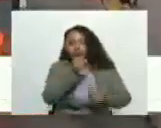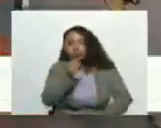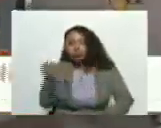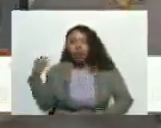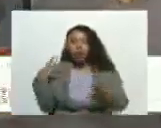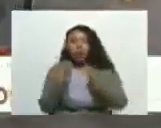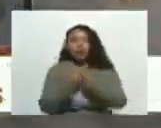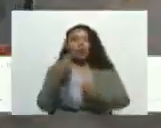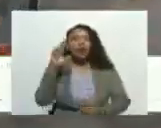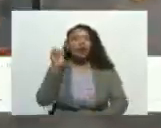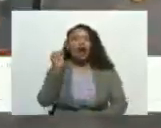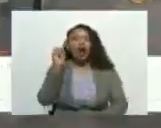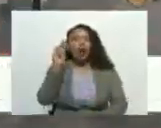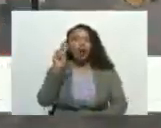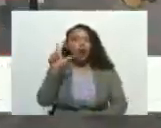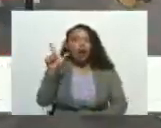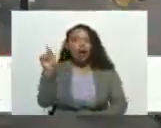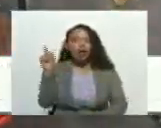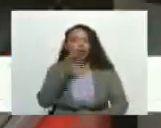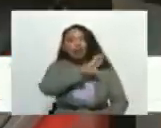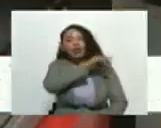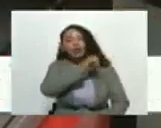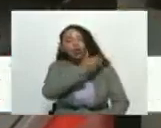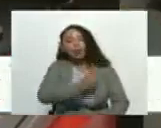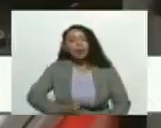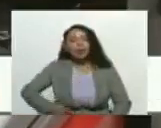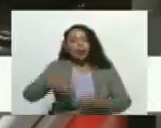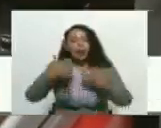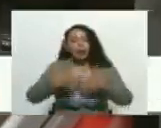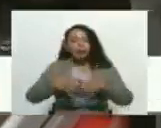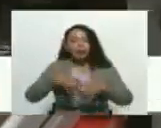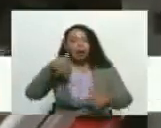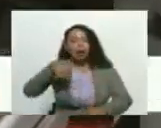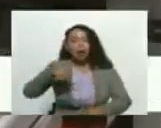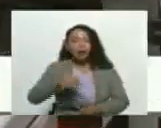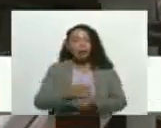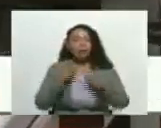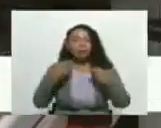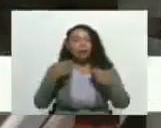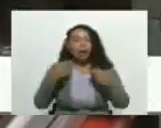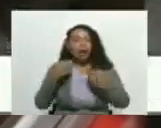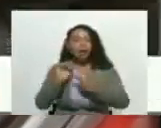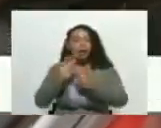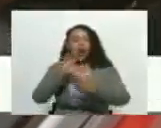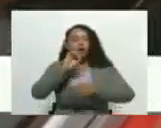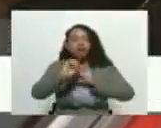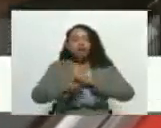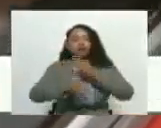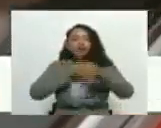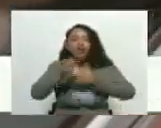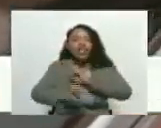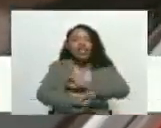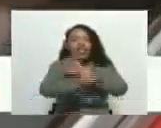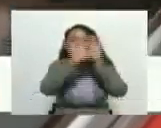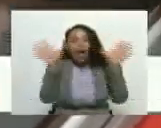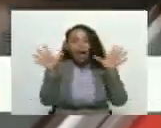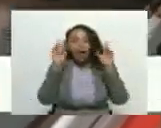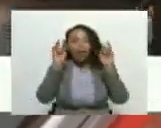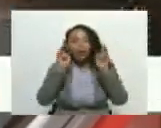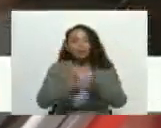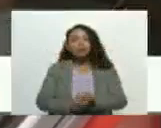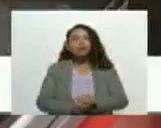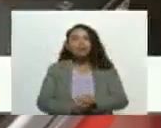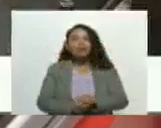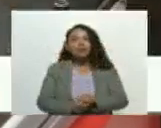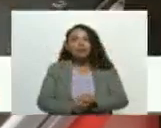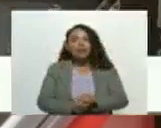compañero Raúl Carreño, director ejecutivo de la empresa, a los fines de exponer su correspondiente versión. Muchas